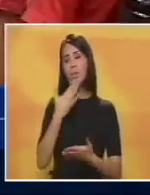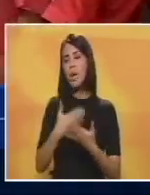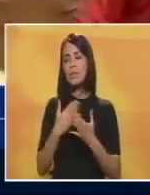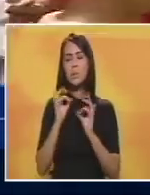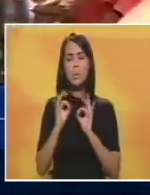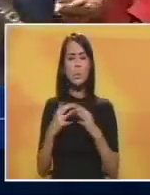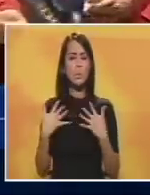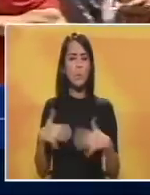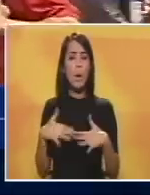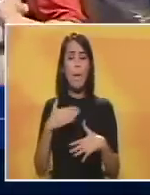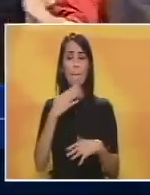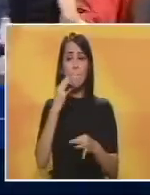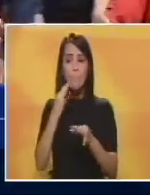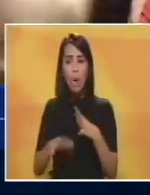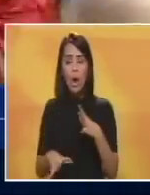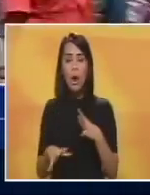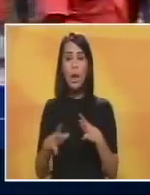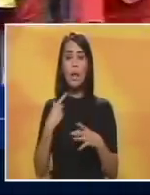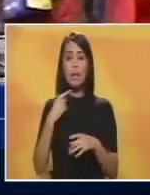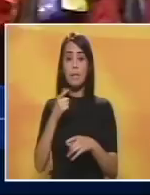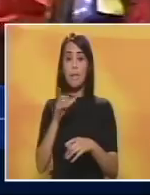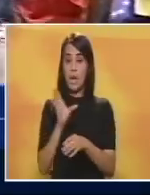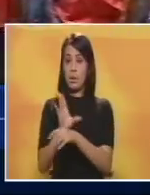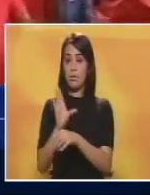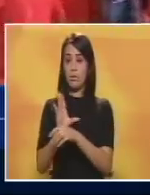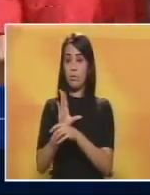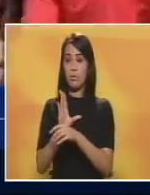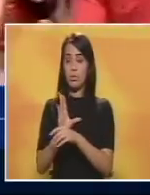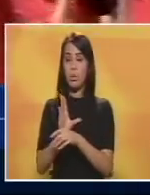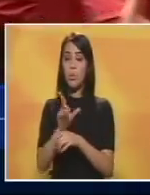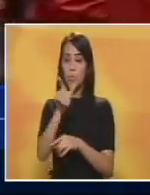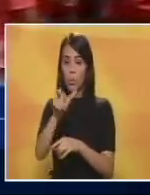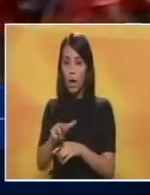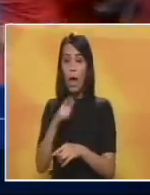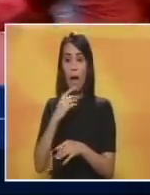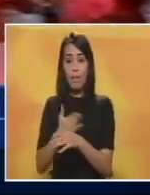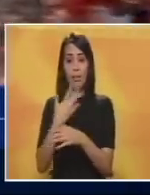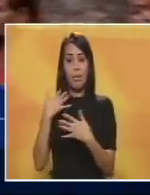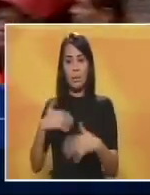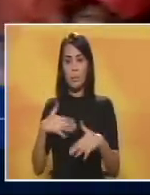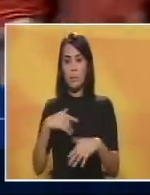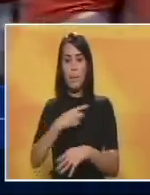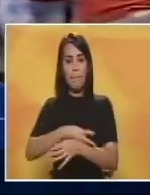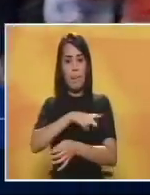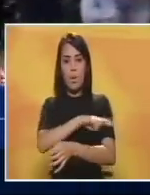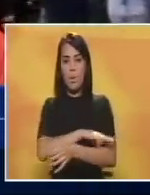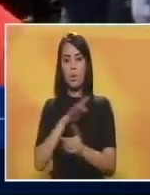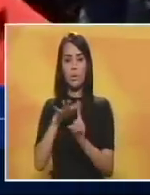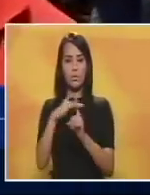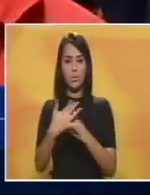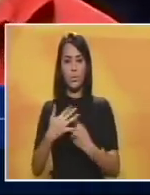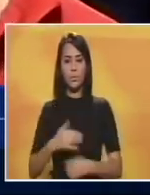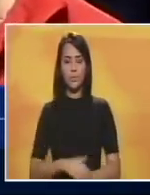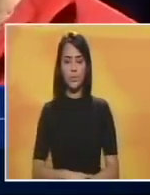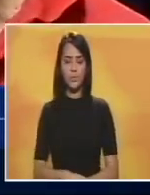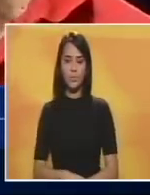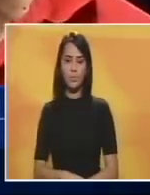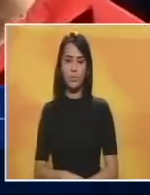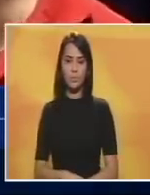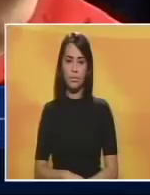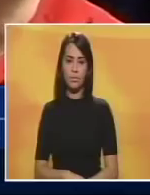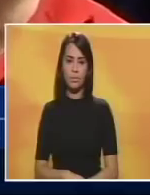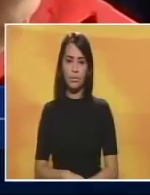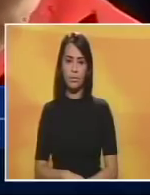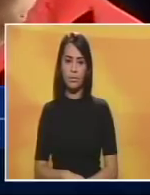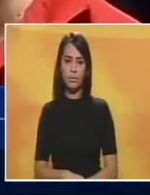la seguridad le pudo dar la protección oportuna antes de que pasara a mayores la situación. Y bueno, que